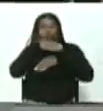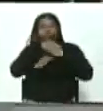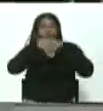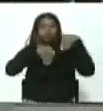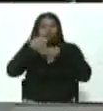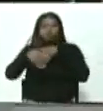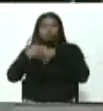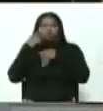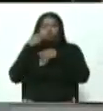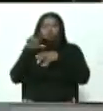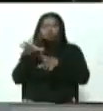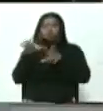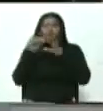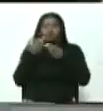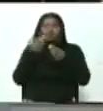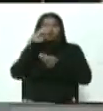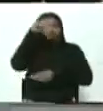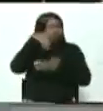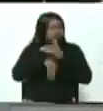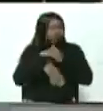su papel.